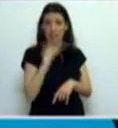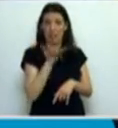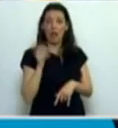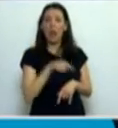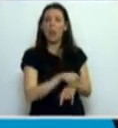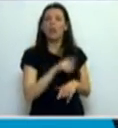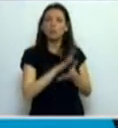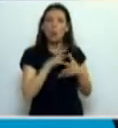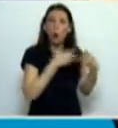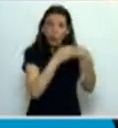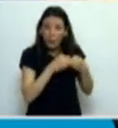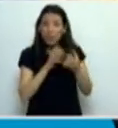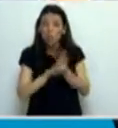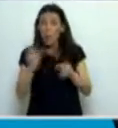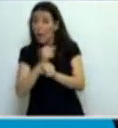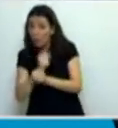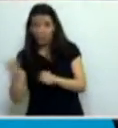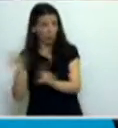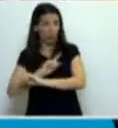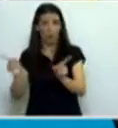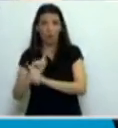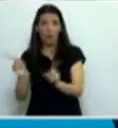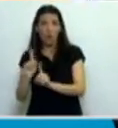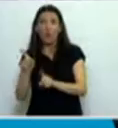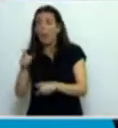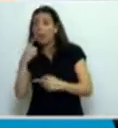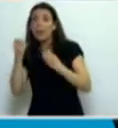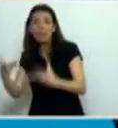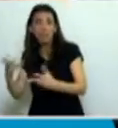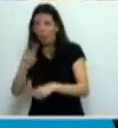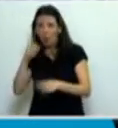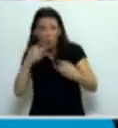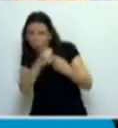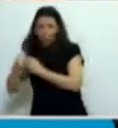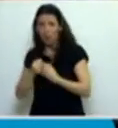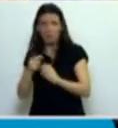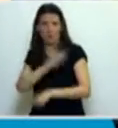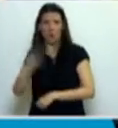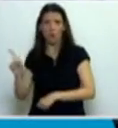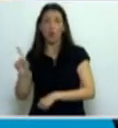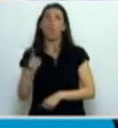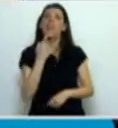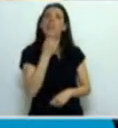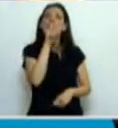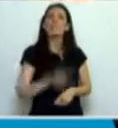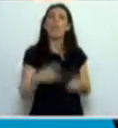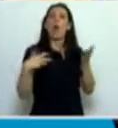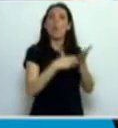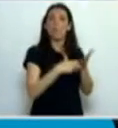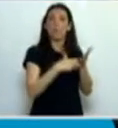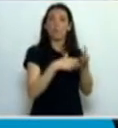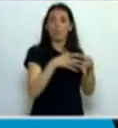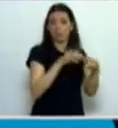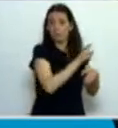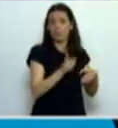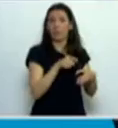unanimidad sobre la aprobación de cómo se ejecutó ese presupuesto. De hecho, los auditores de la oposición han